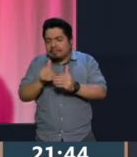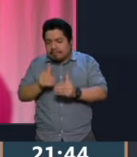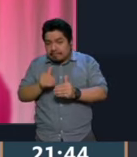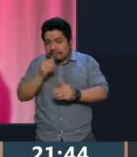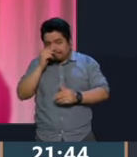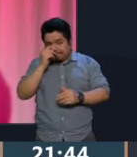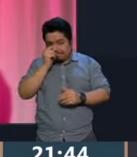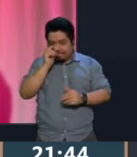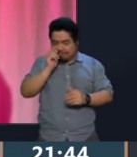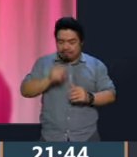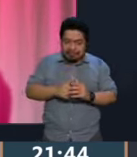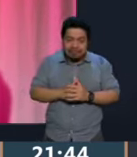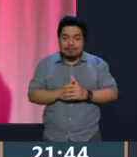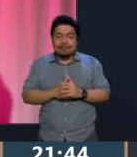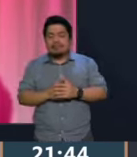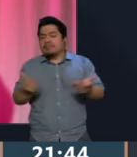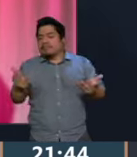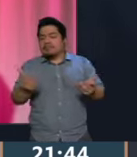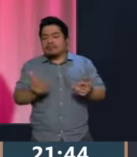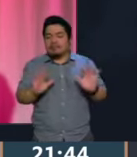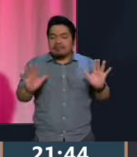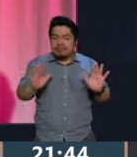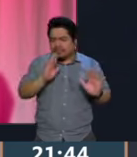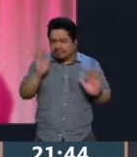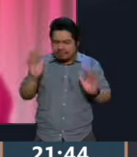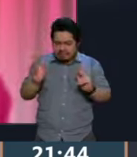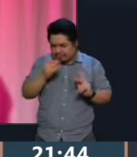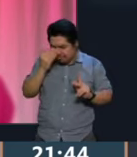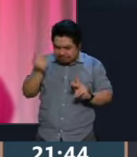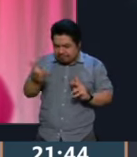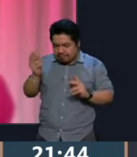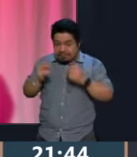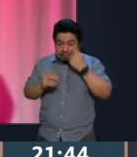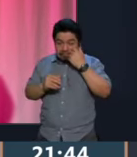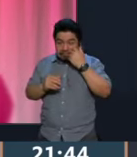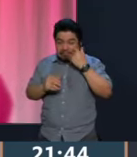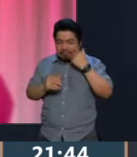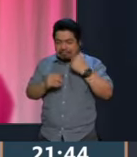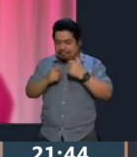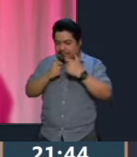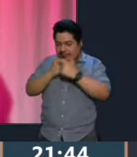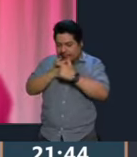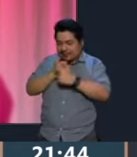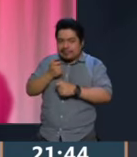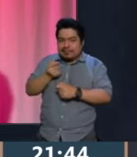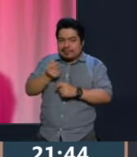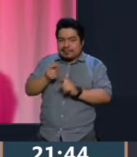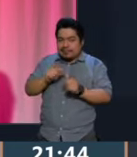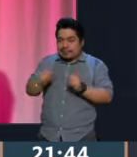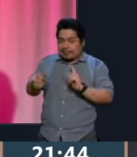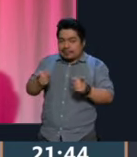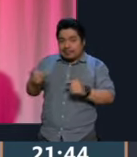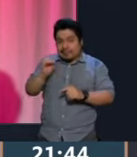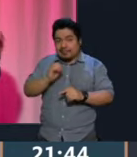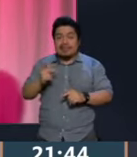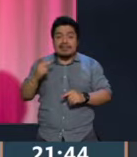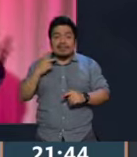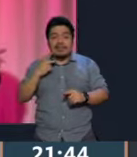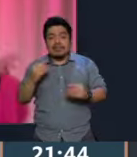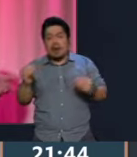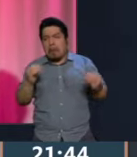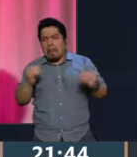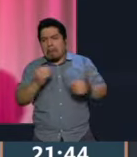estaba, pues no sé, estaba queriéndome un poco reír porque creo que las otras opciones políticas ya se están disputando